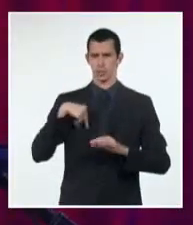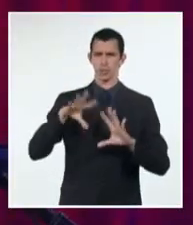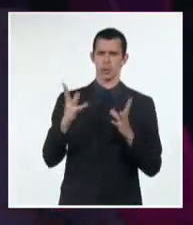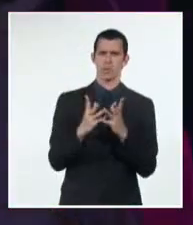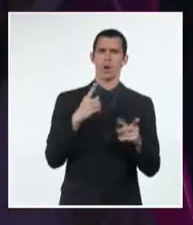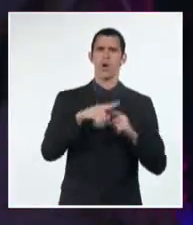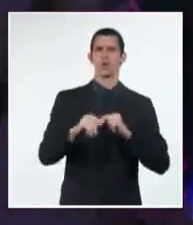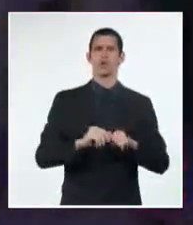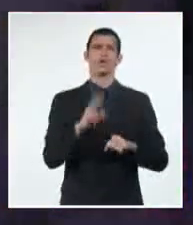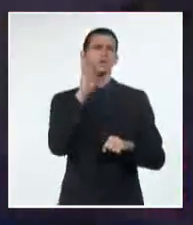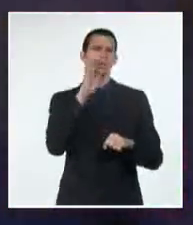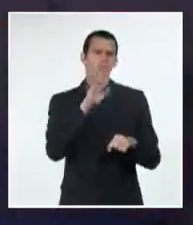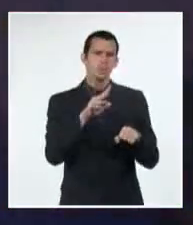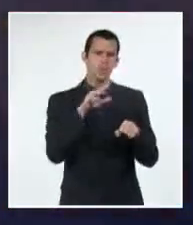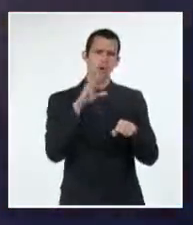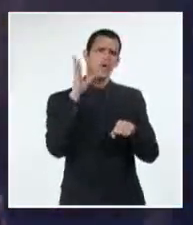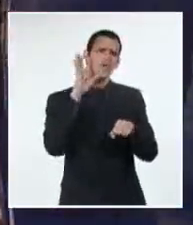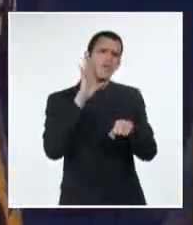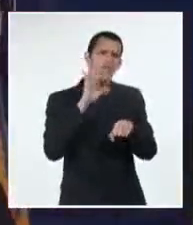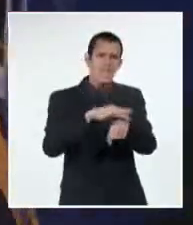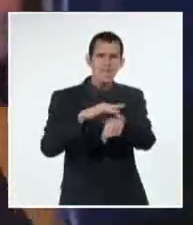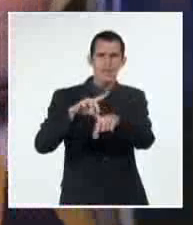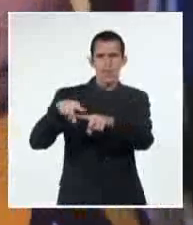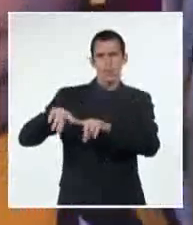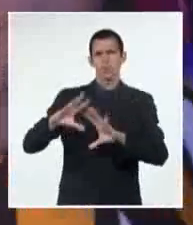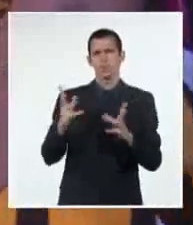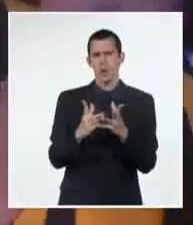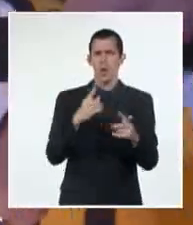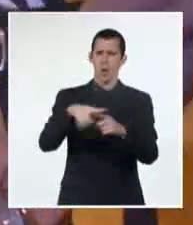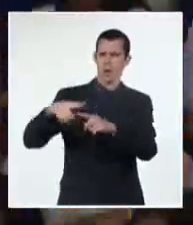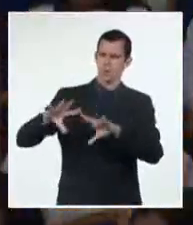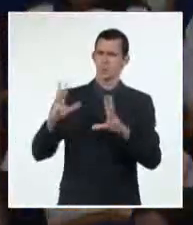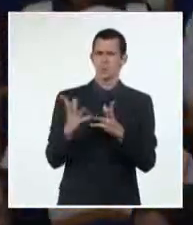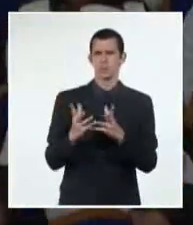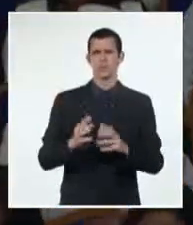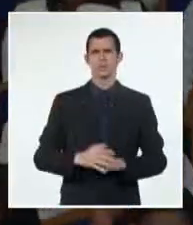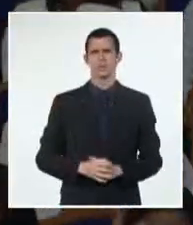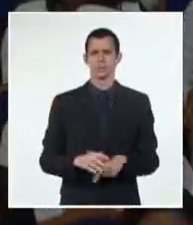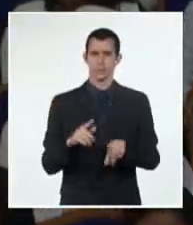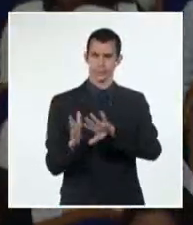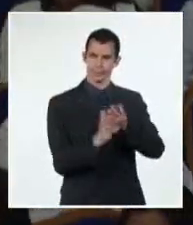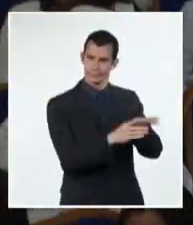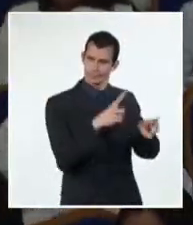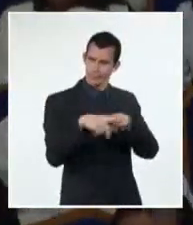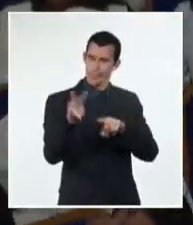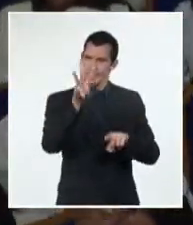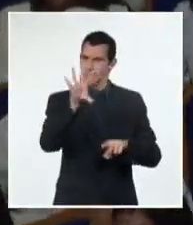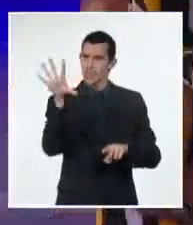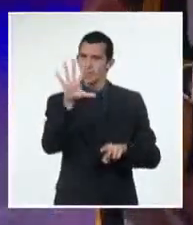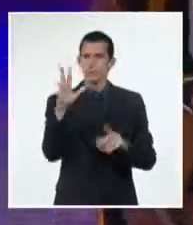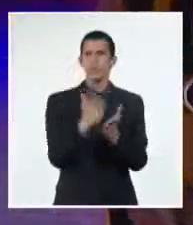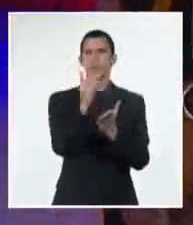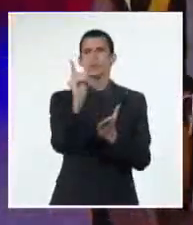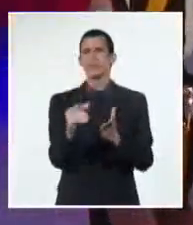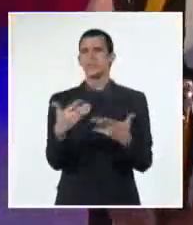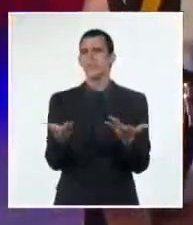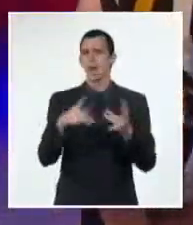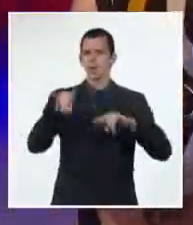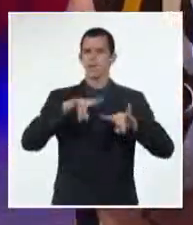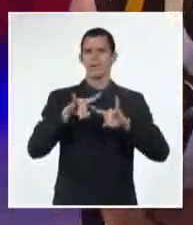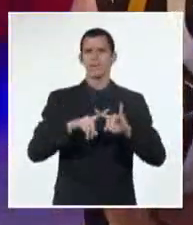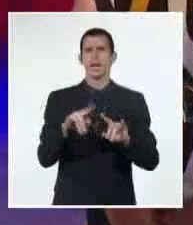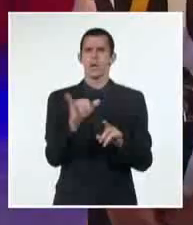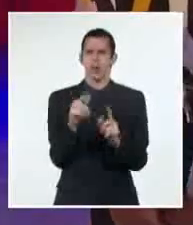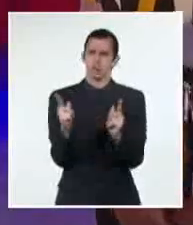higiene y epidemiología, entre otras. Igualmente recibieron sus títulos 355 estudiantes de la educación superior de